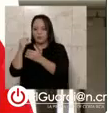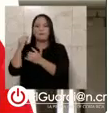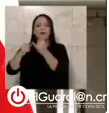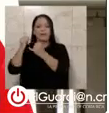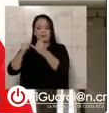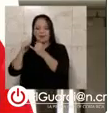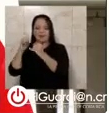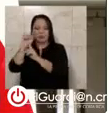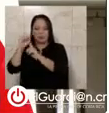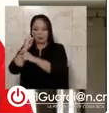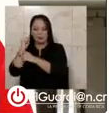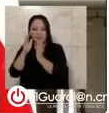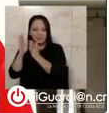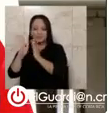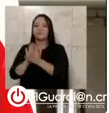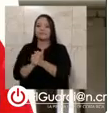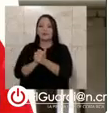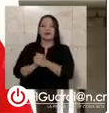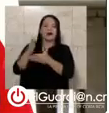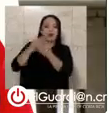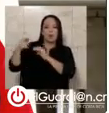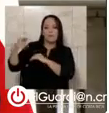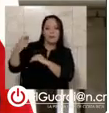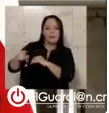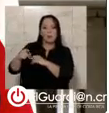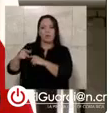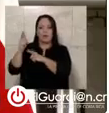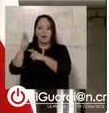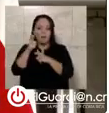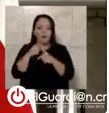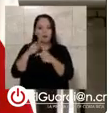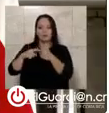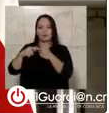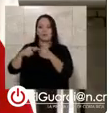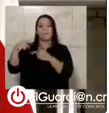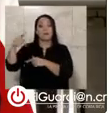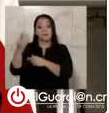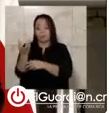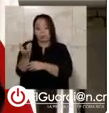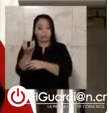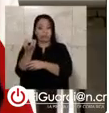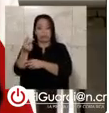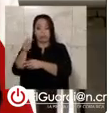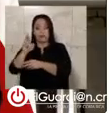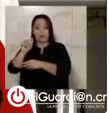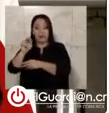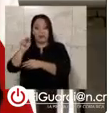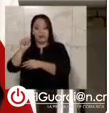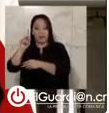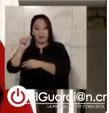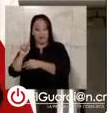feas, de cuando hay peligro de balazos, peligro de granadas de fragmentación, y no